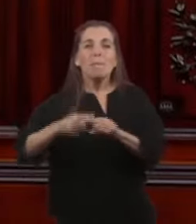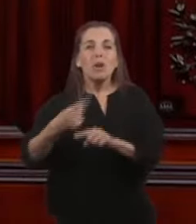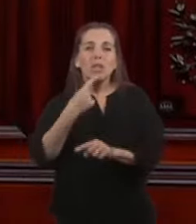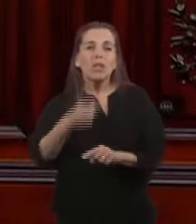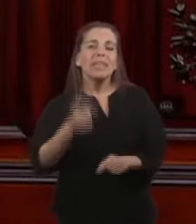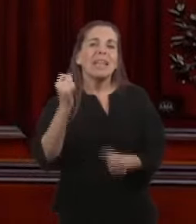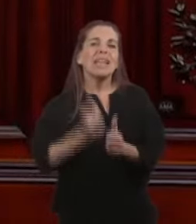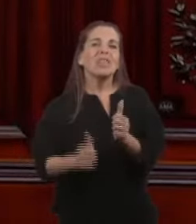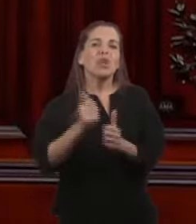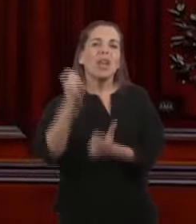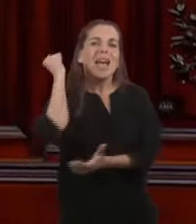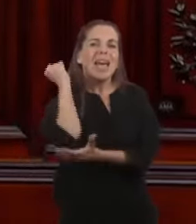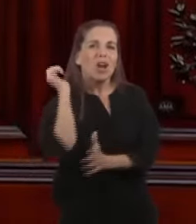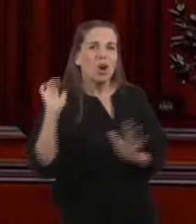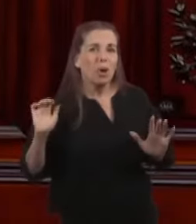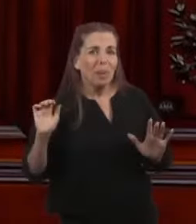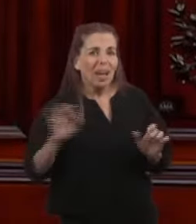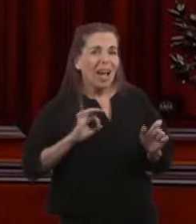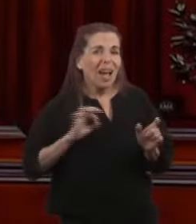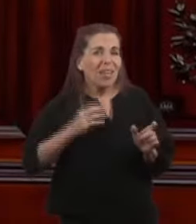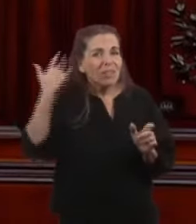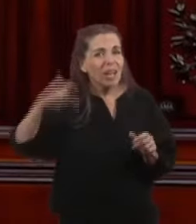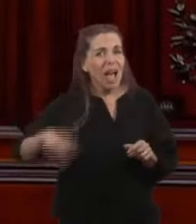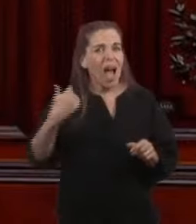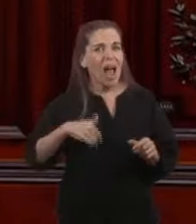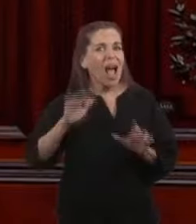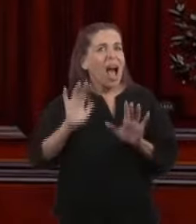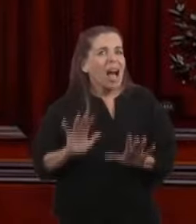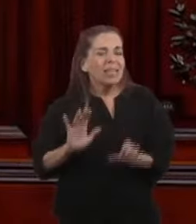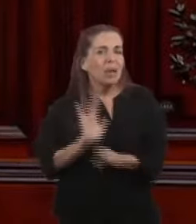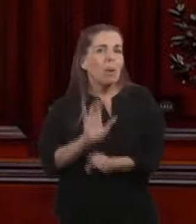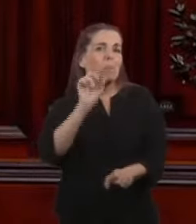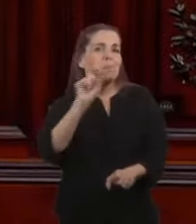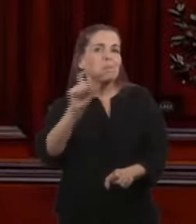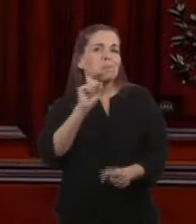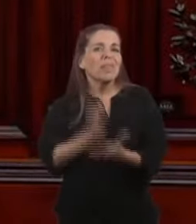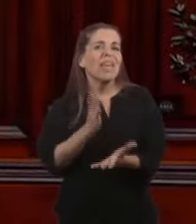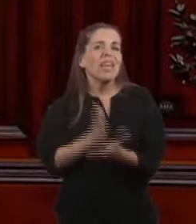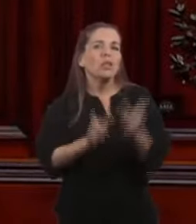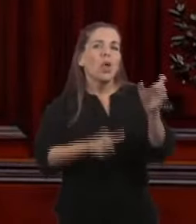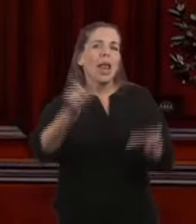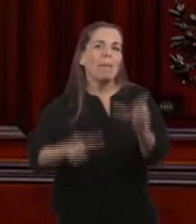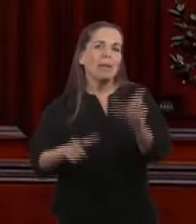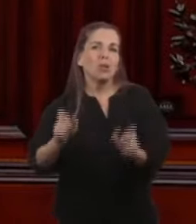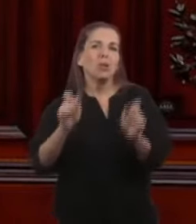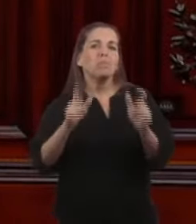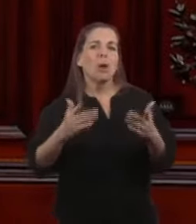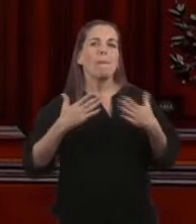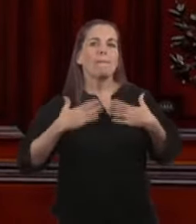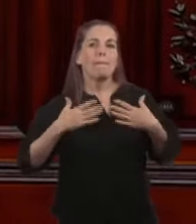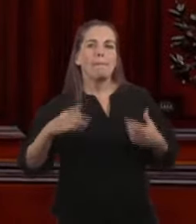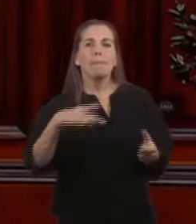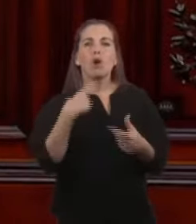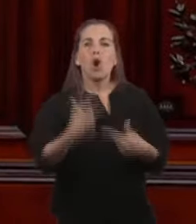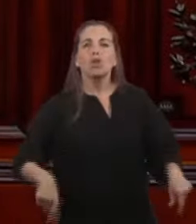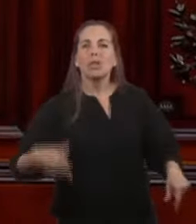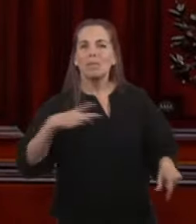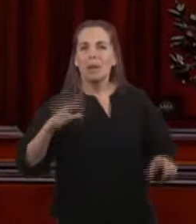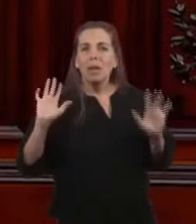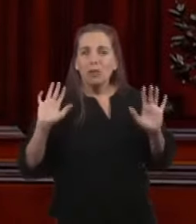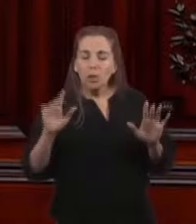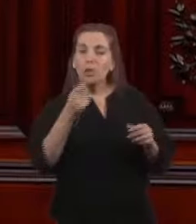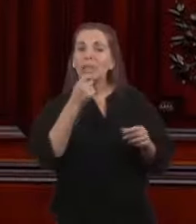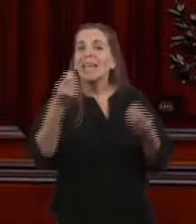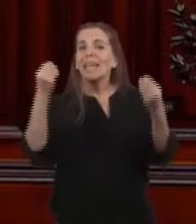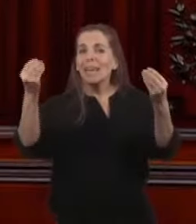otra cosa en la Argentina que la violación sistemática de los derechos de propiedad de los ciudadanos Dicho de otro modo el déficit solo se